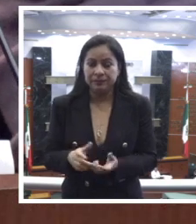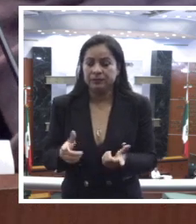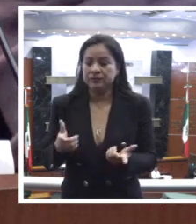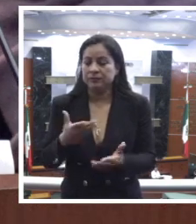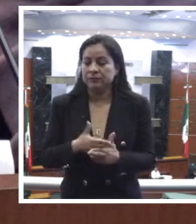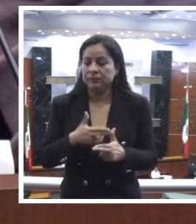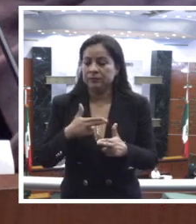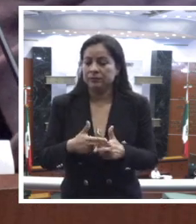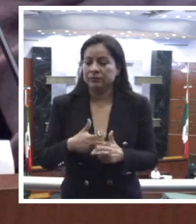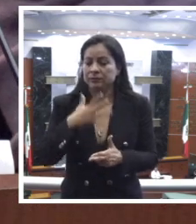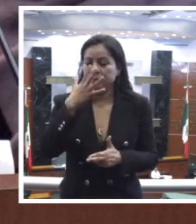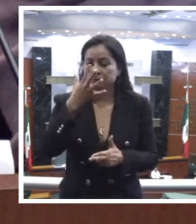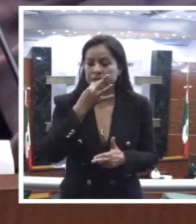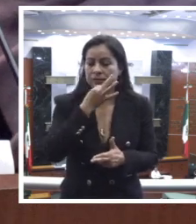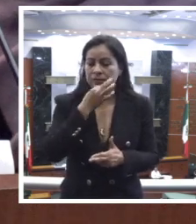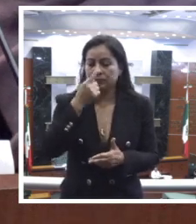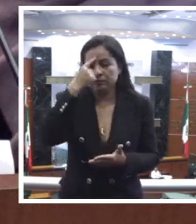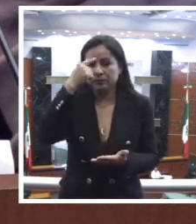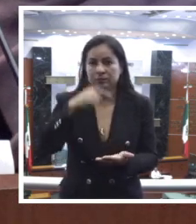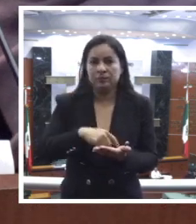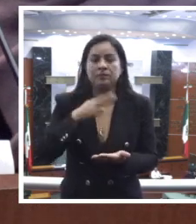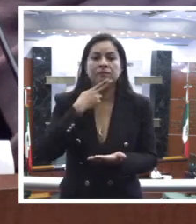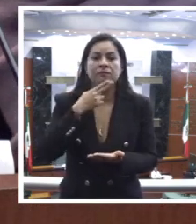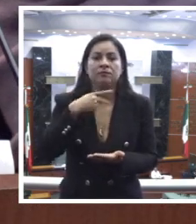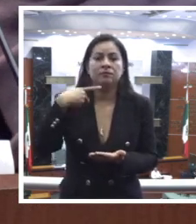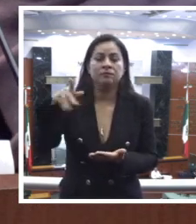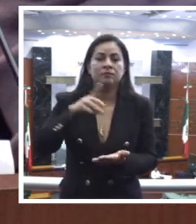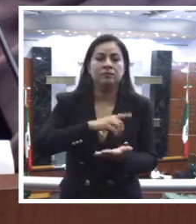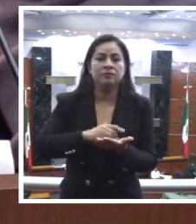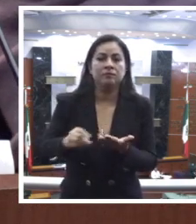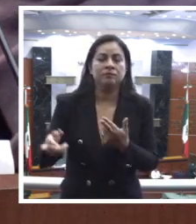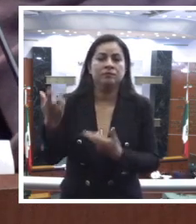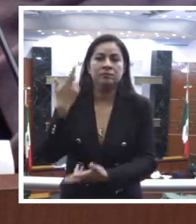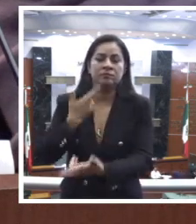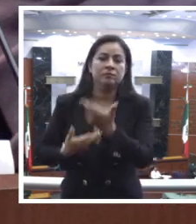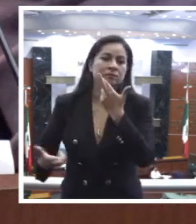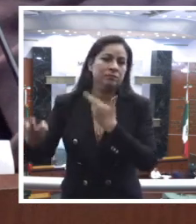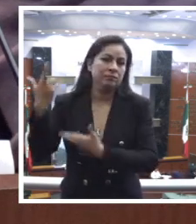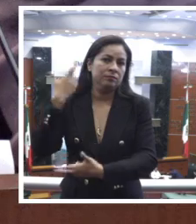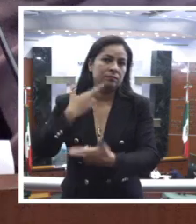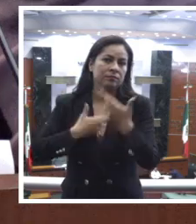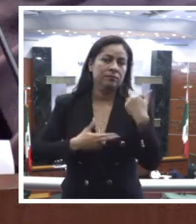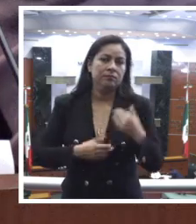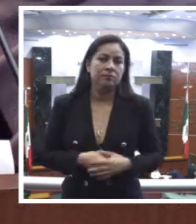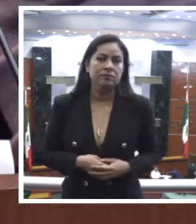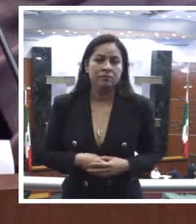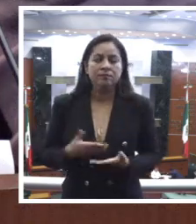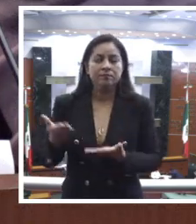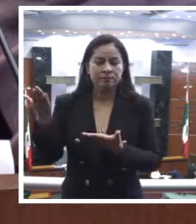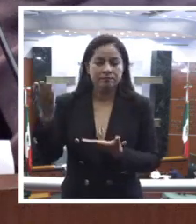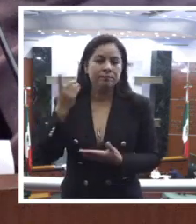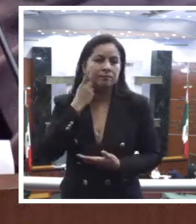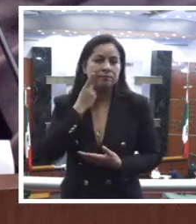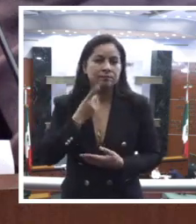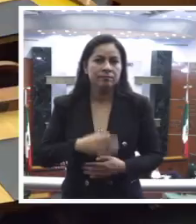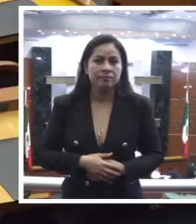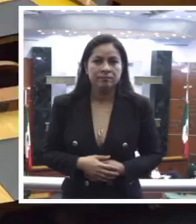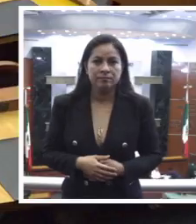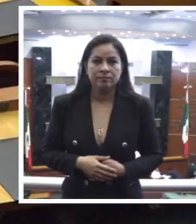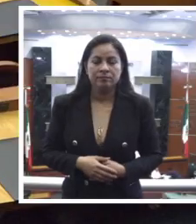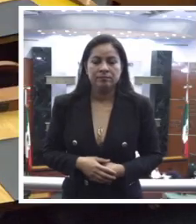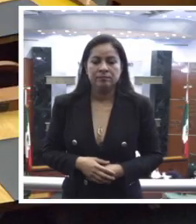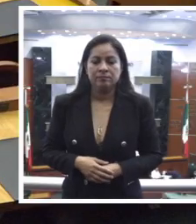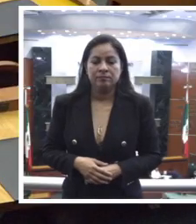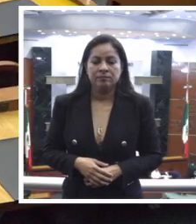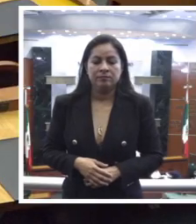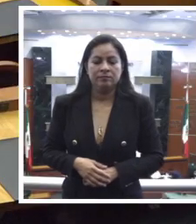por un tiempo de hasta 5 minutos para que haga uso de su derecho de réplica. Adelante, diputada.